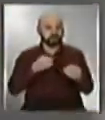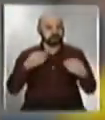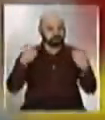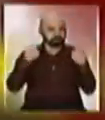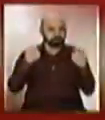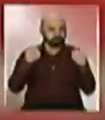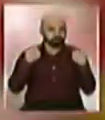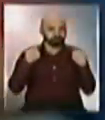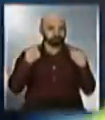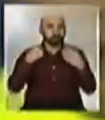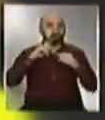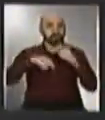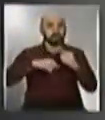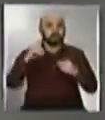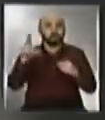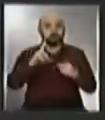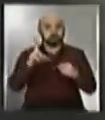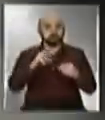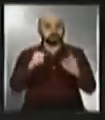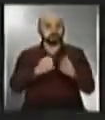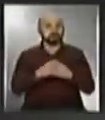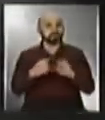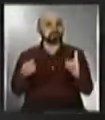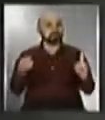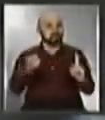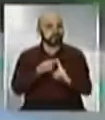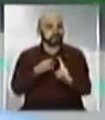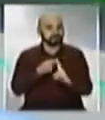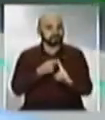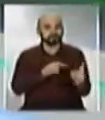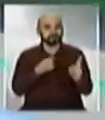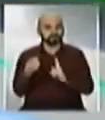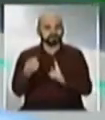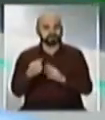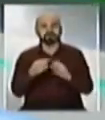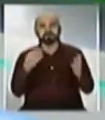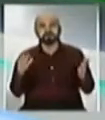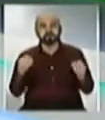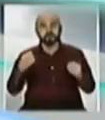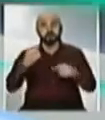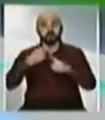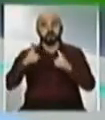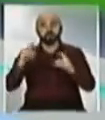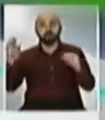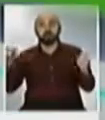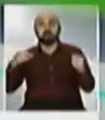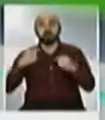ganador de mañana en la llave que van a sostener el Shakhtar con el Basilea.